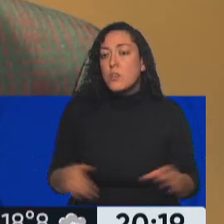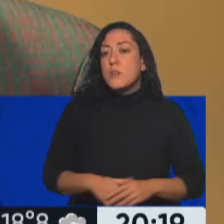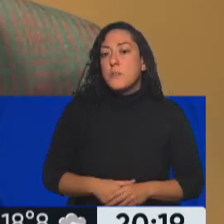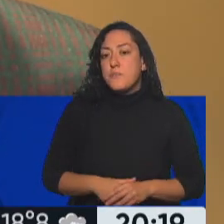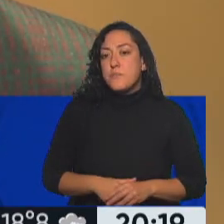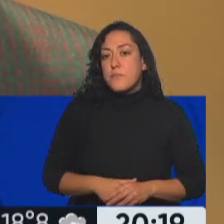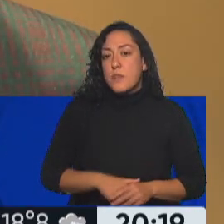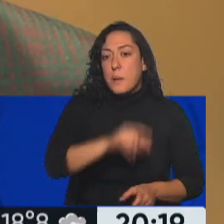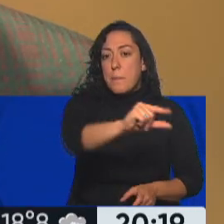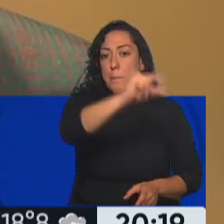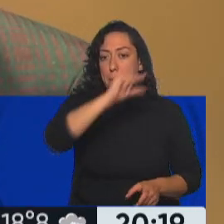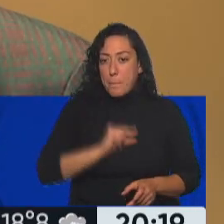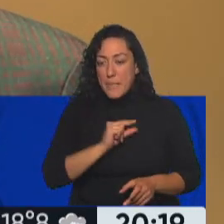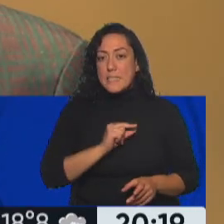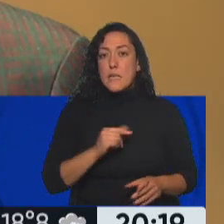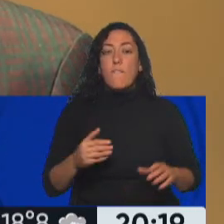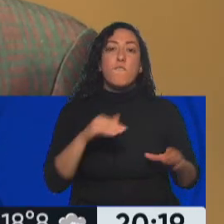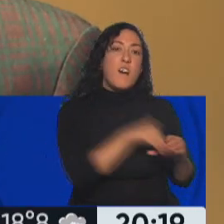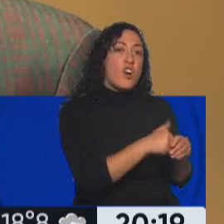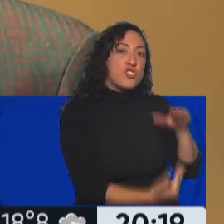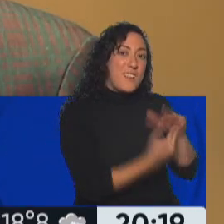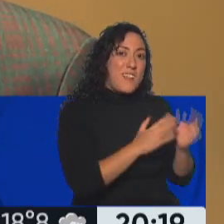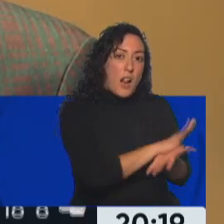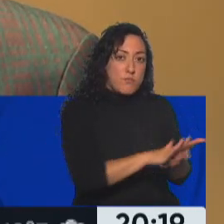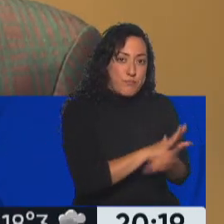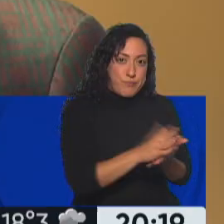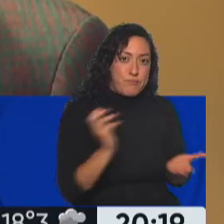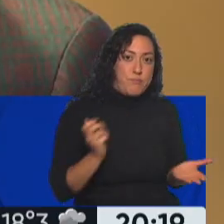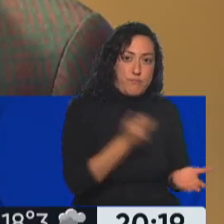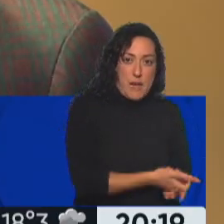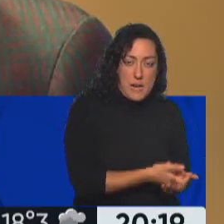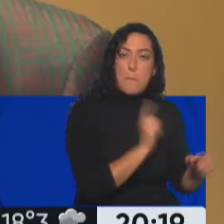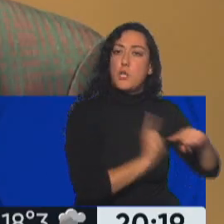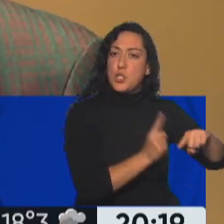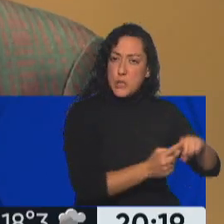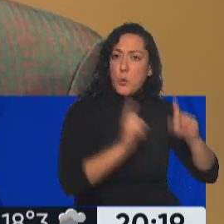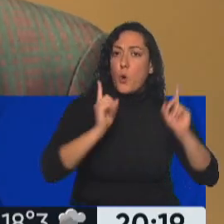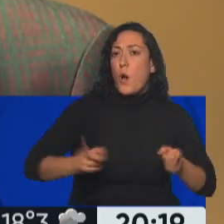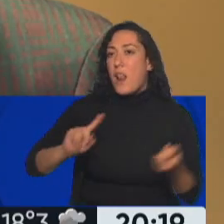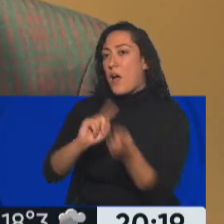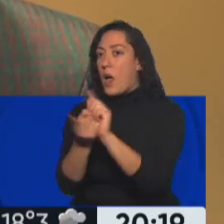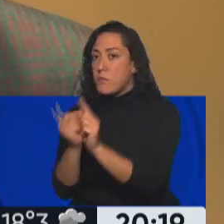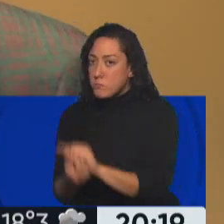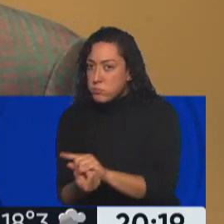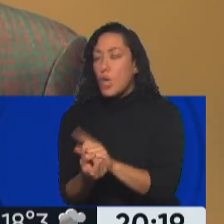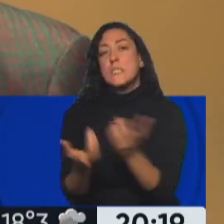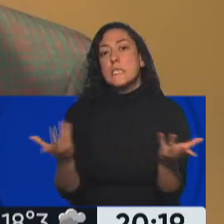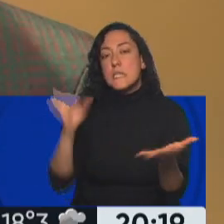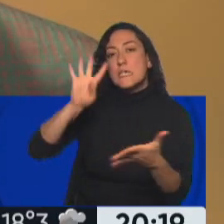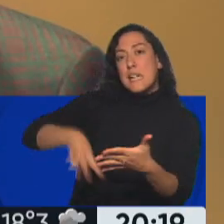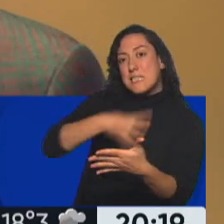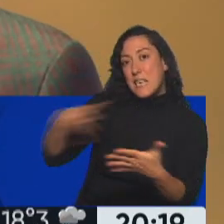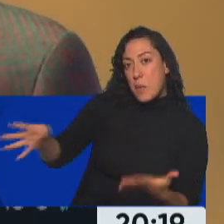va a permitir terminar de sanear el Banco Central y eso va a ser muy positivo, pero sí por el lado cambiario. No se sabe cuál va a ser el esquema cambiario.